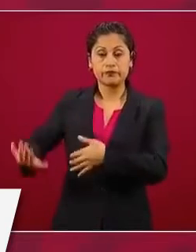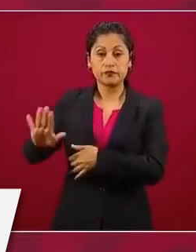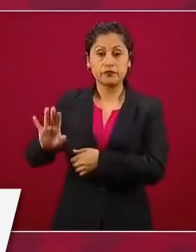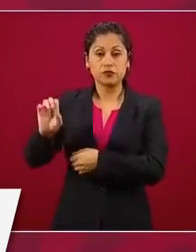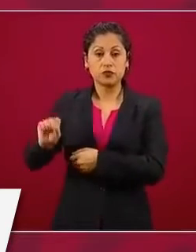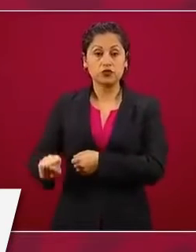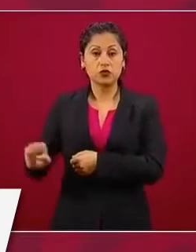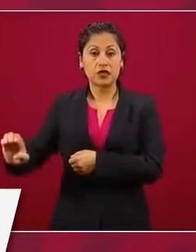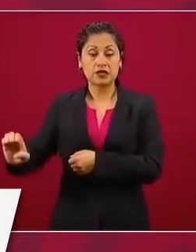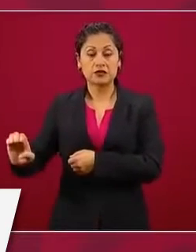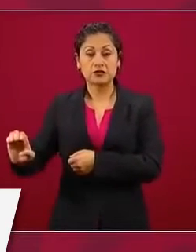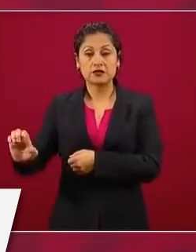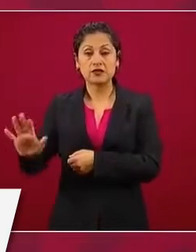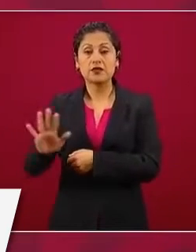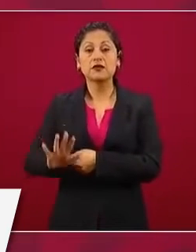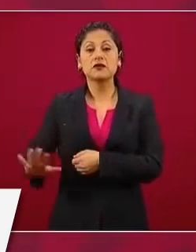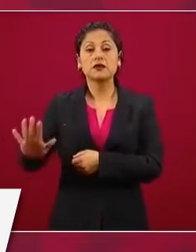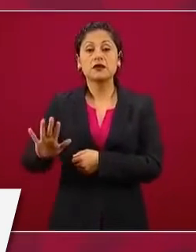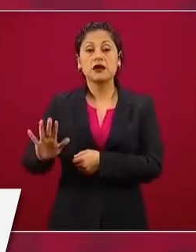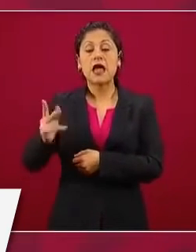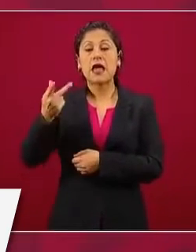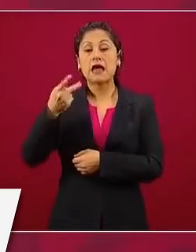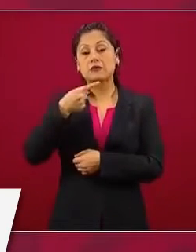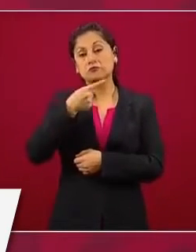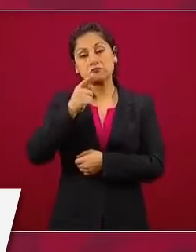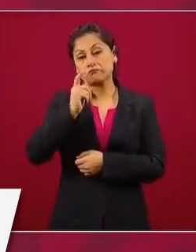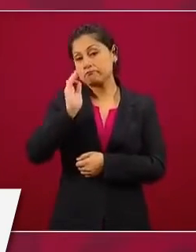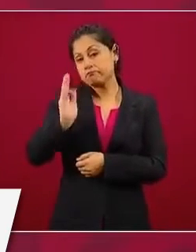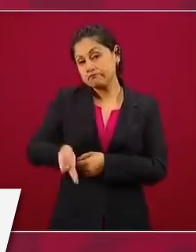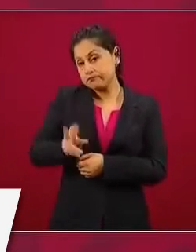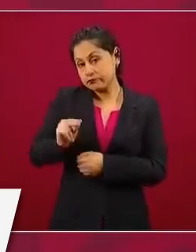pero nosotros sí hemos invertido.